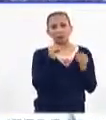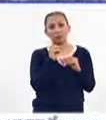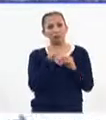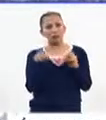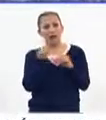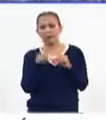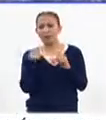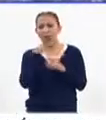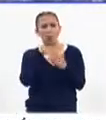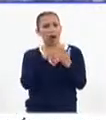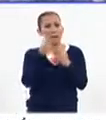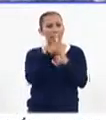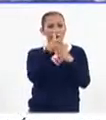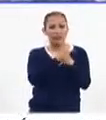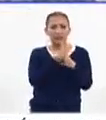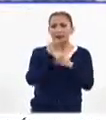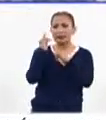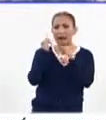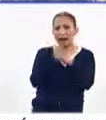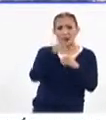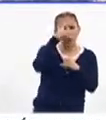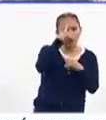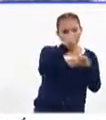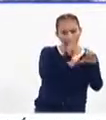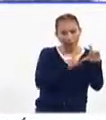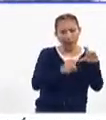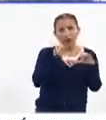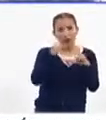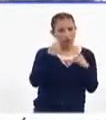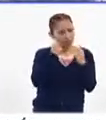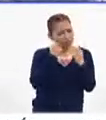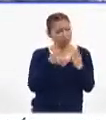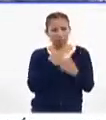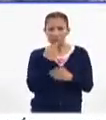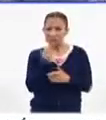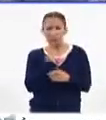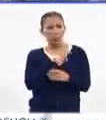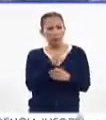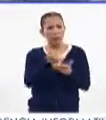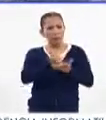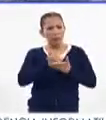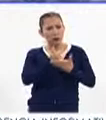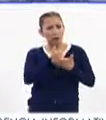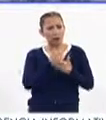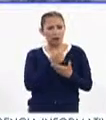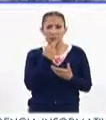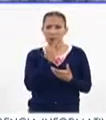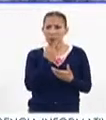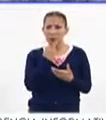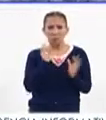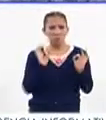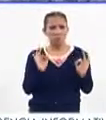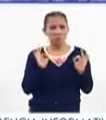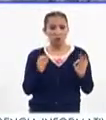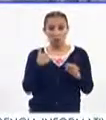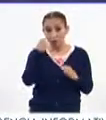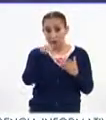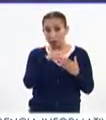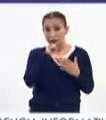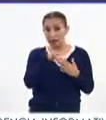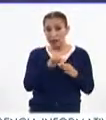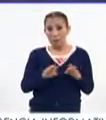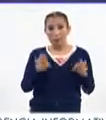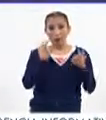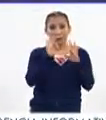movilidades nacionales, otras internacionales, que se atrevan, todo nos va a poder servir. Y además, lo que considero que también